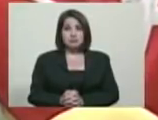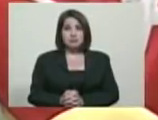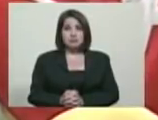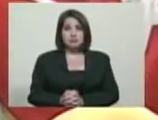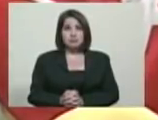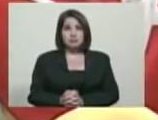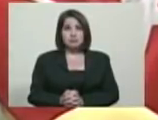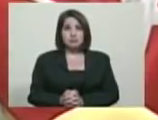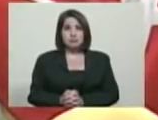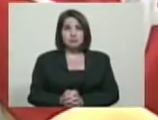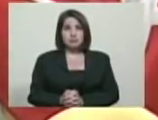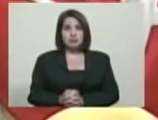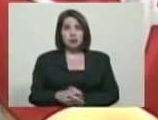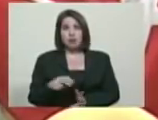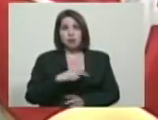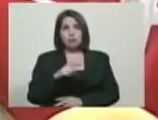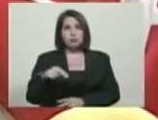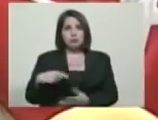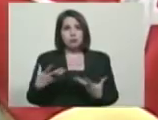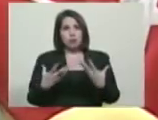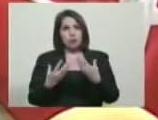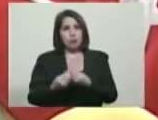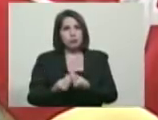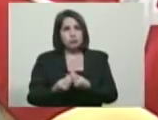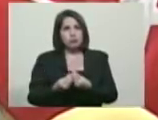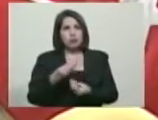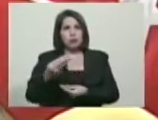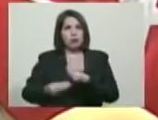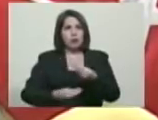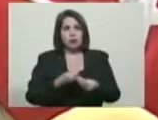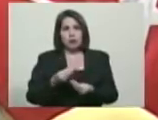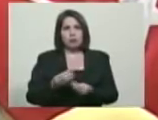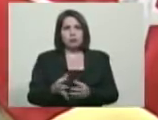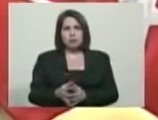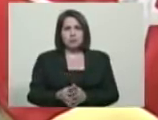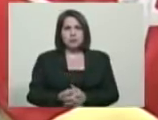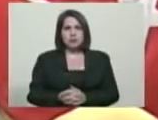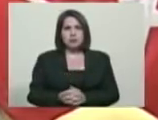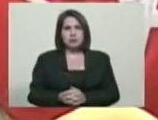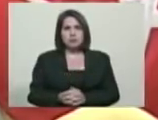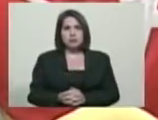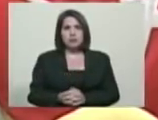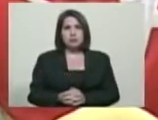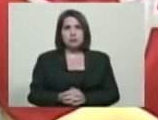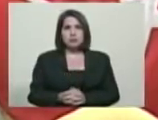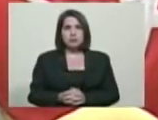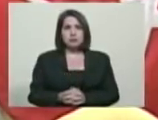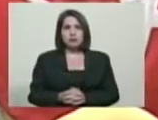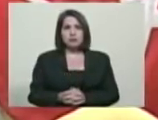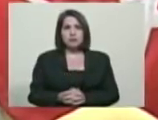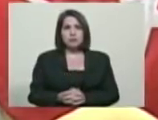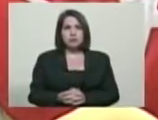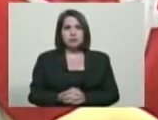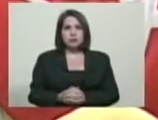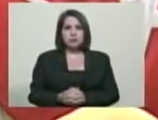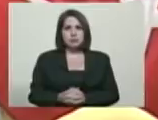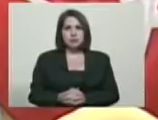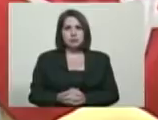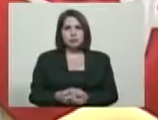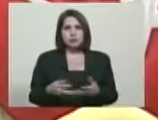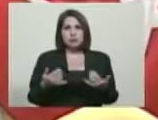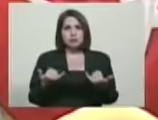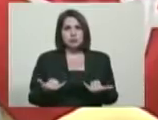nosotros somos la hechura, la síntesis de toda esa lucha, de toda esa llama que prendió